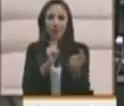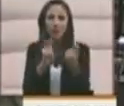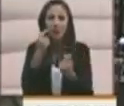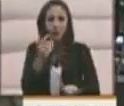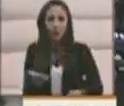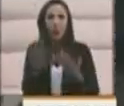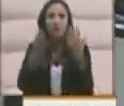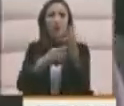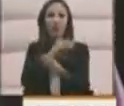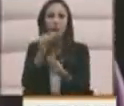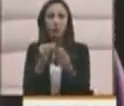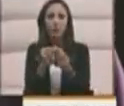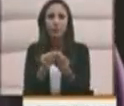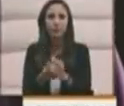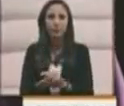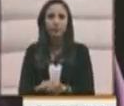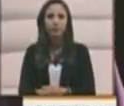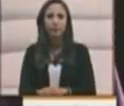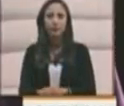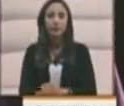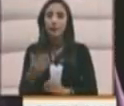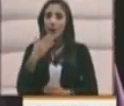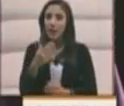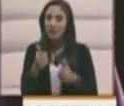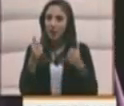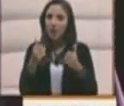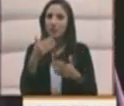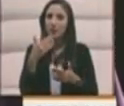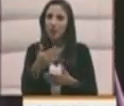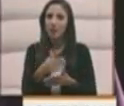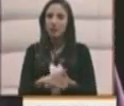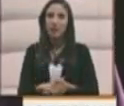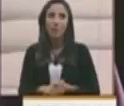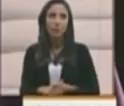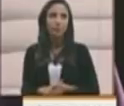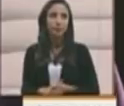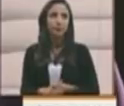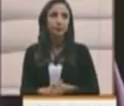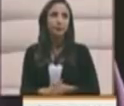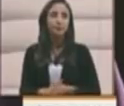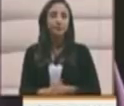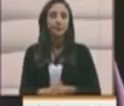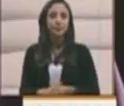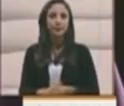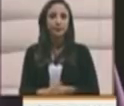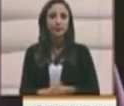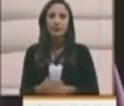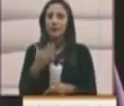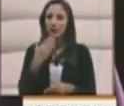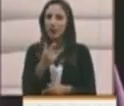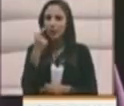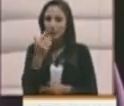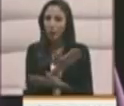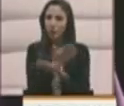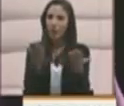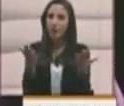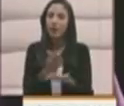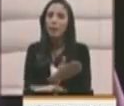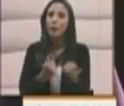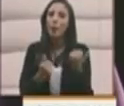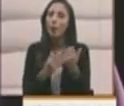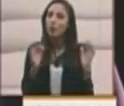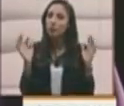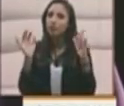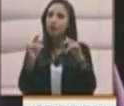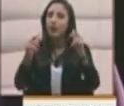fragmento. Y muchas gracias por esta expresión de que ustedes han traído, ¿no?, a la